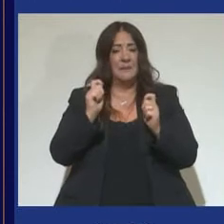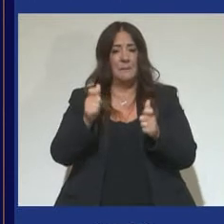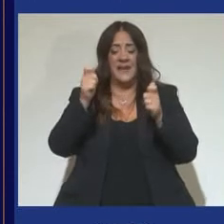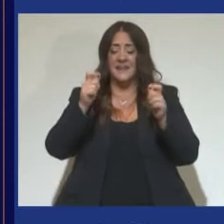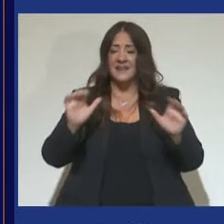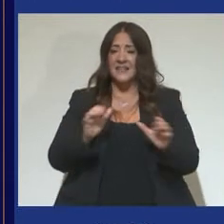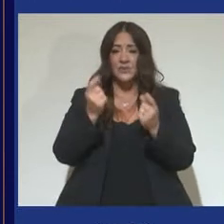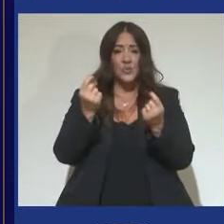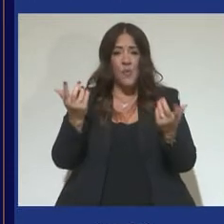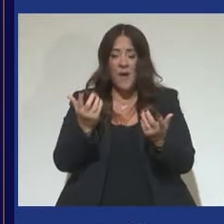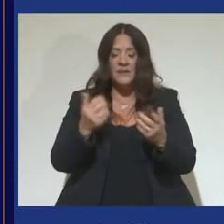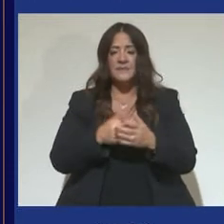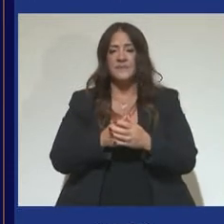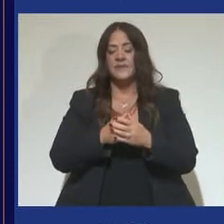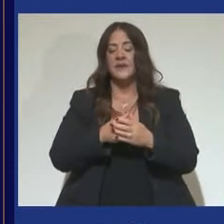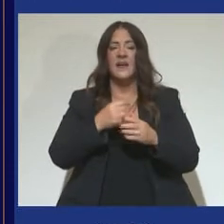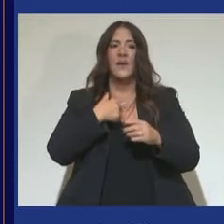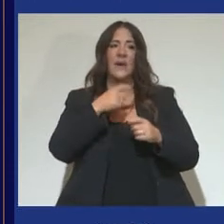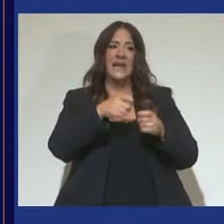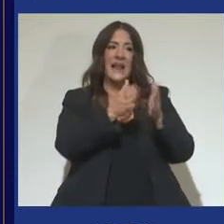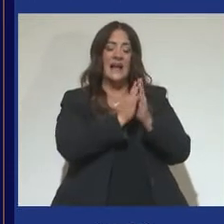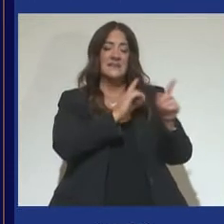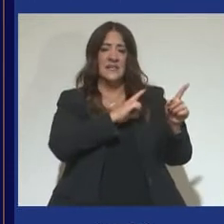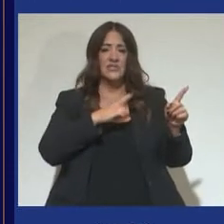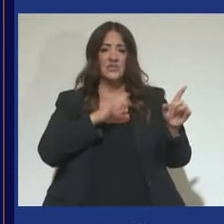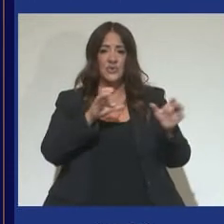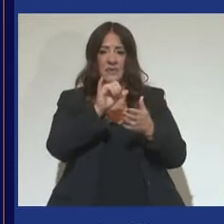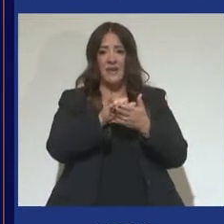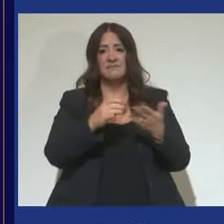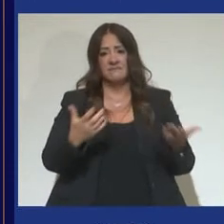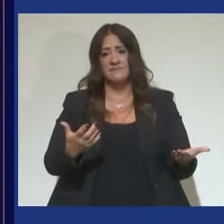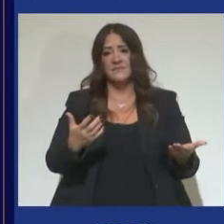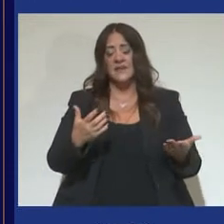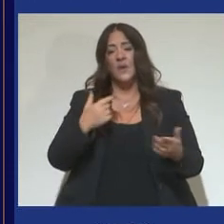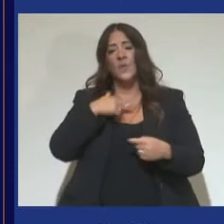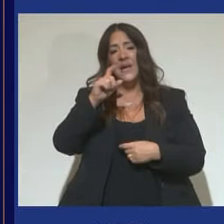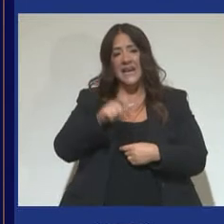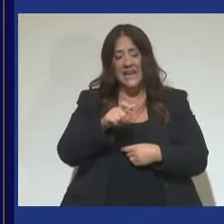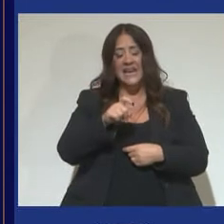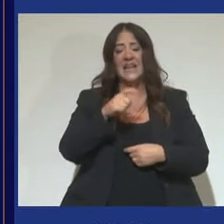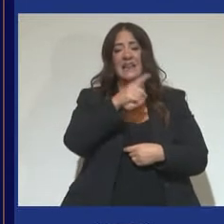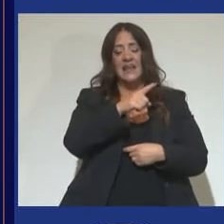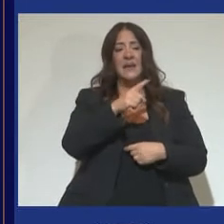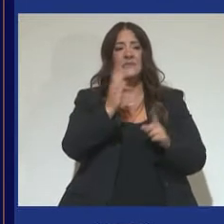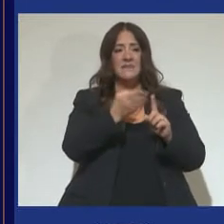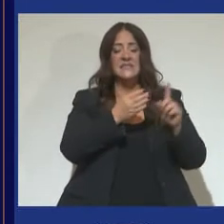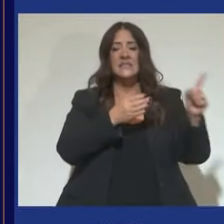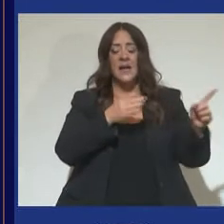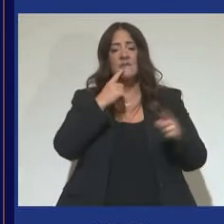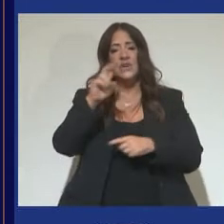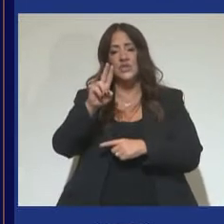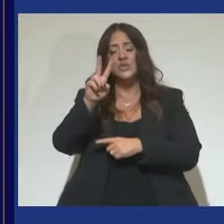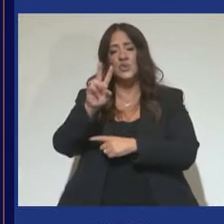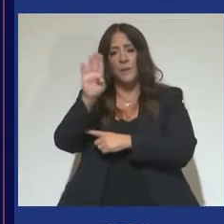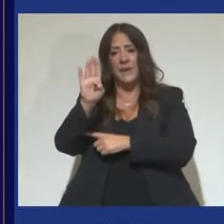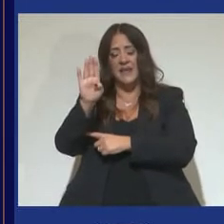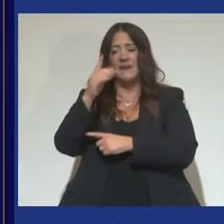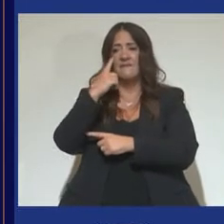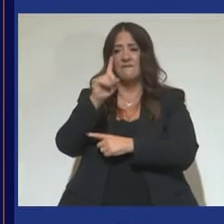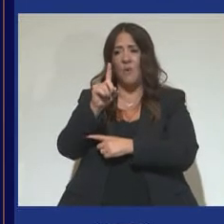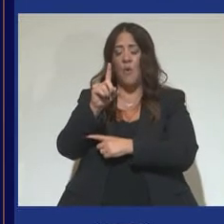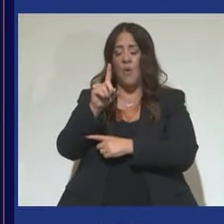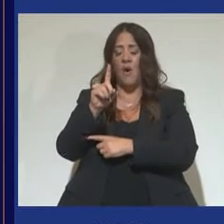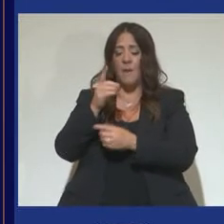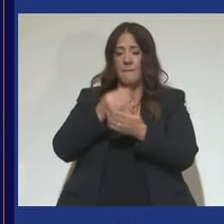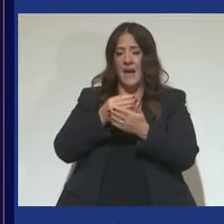aprobados para acción inmediata por parte de la legislatura de california 2.000 millones para reabrir las escuelas de manera segura para